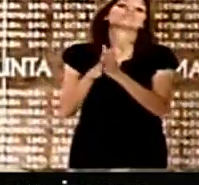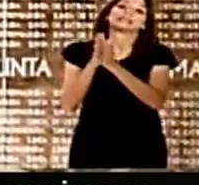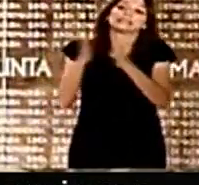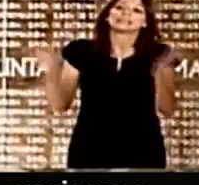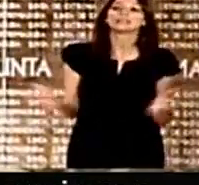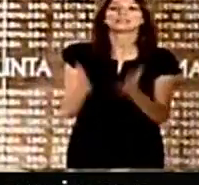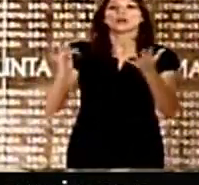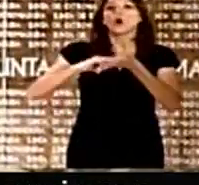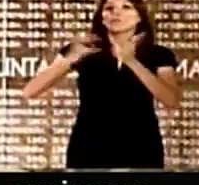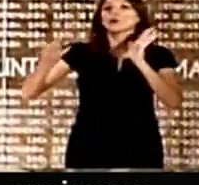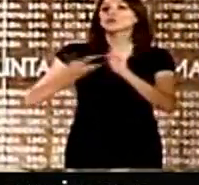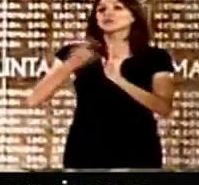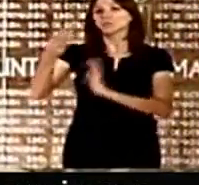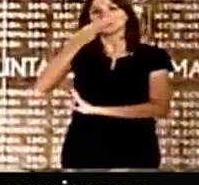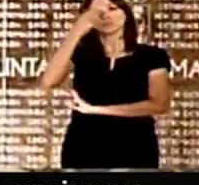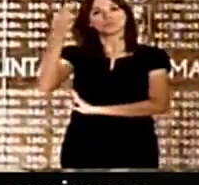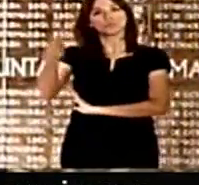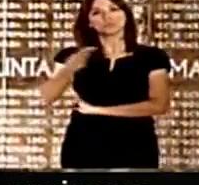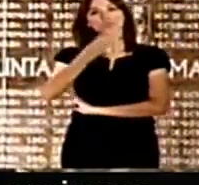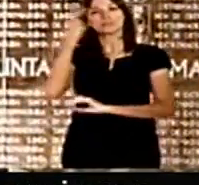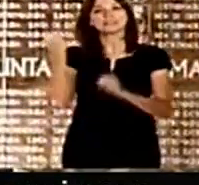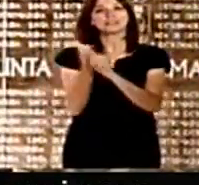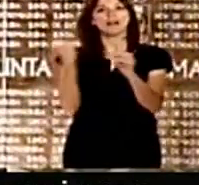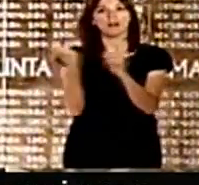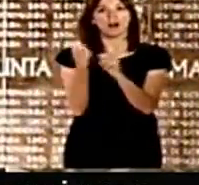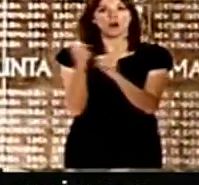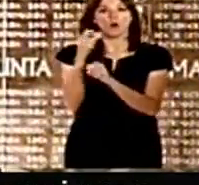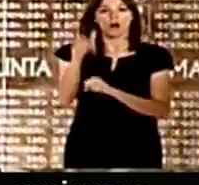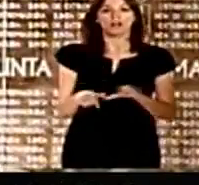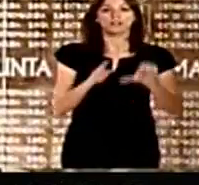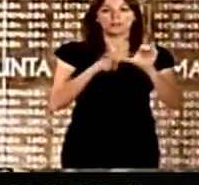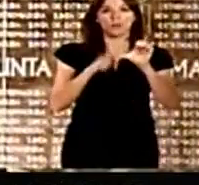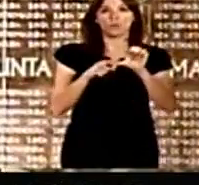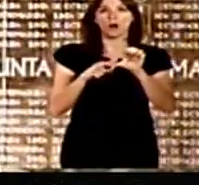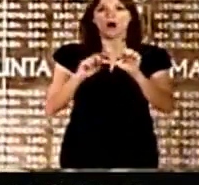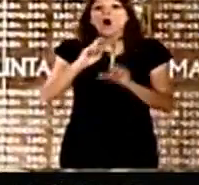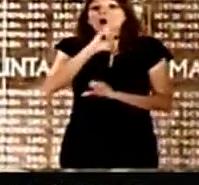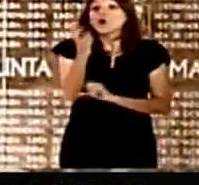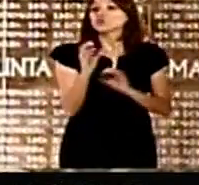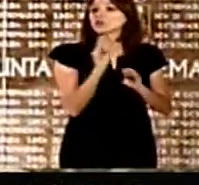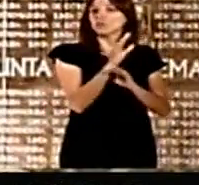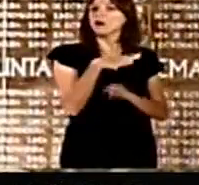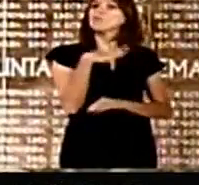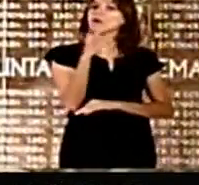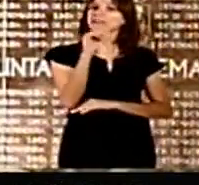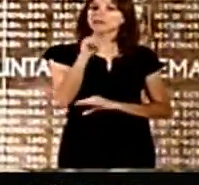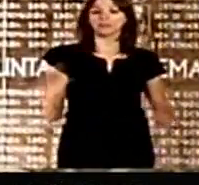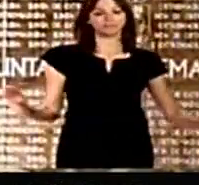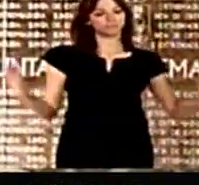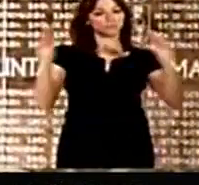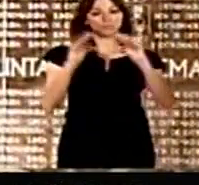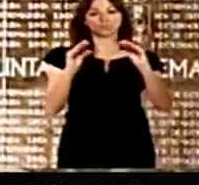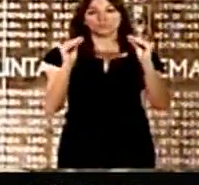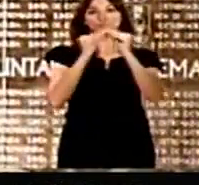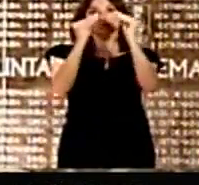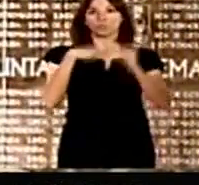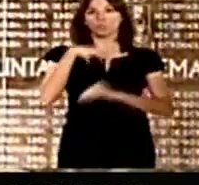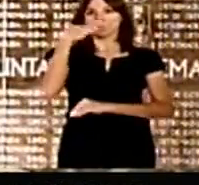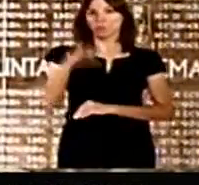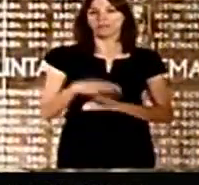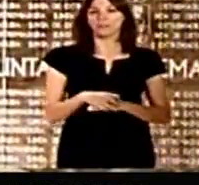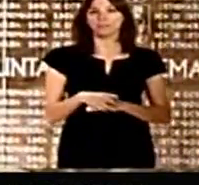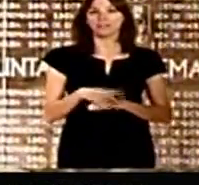grandes proyectos de interés que generen empleo en la región son compatibles con cualquier otra ayuda pública local, regional, nacional y